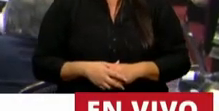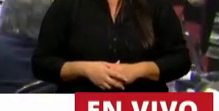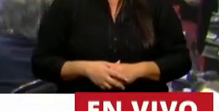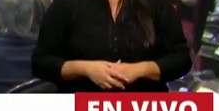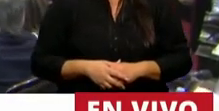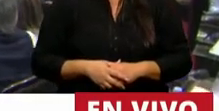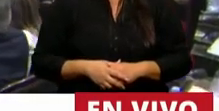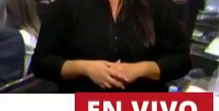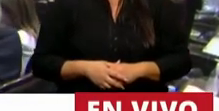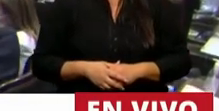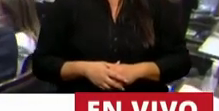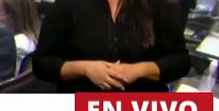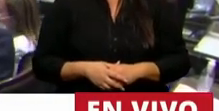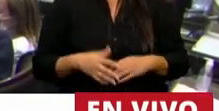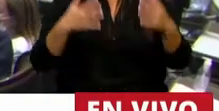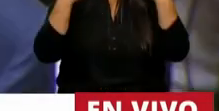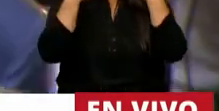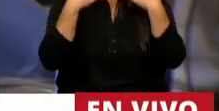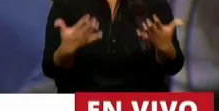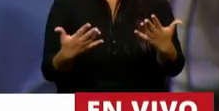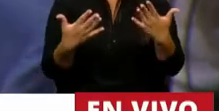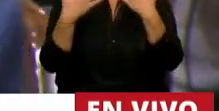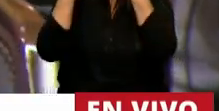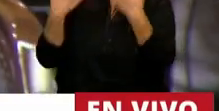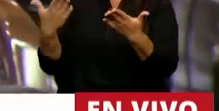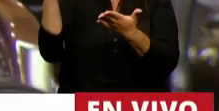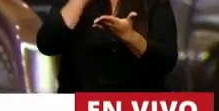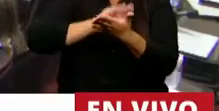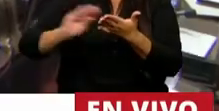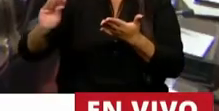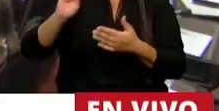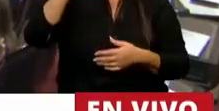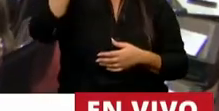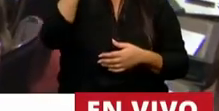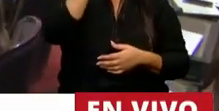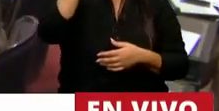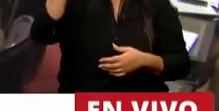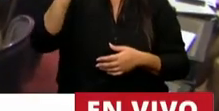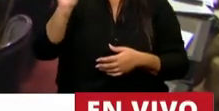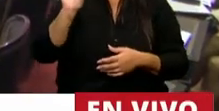Gracias. Gracias, diputado Pablo Carro.